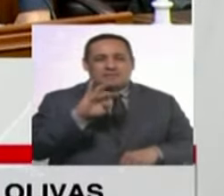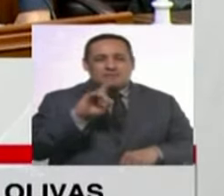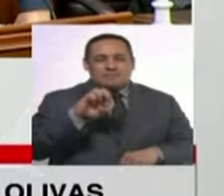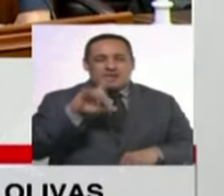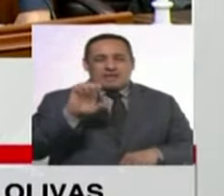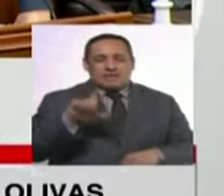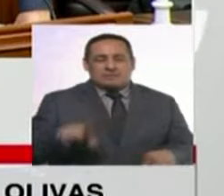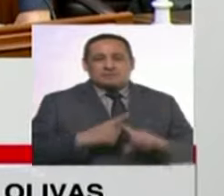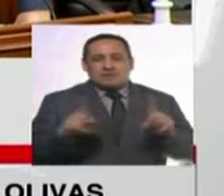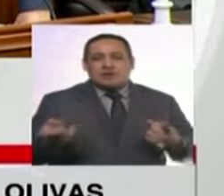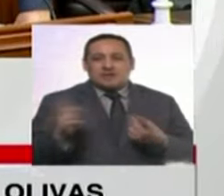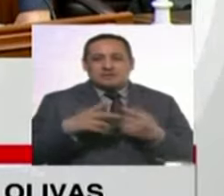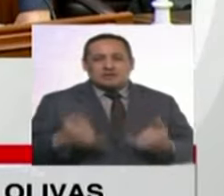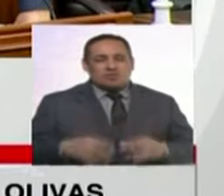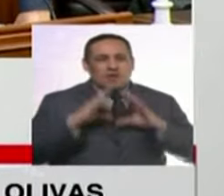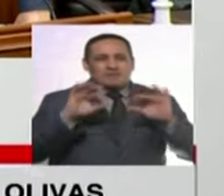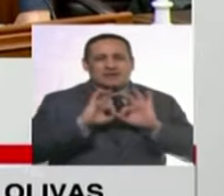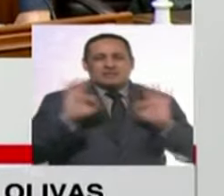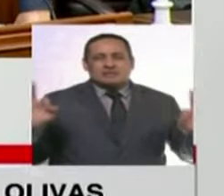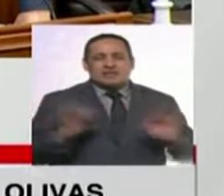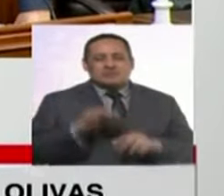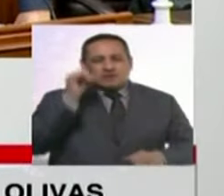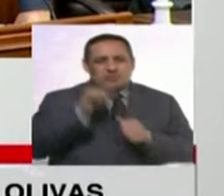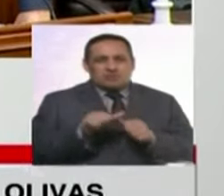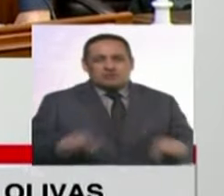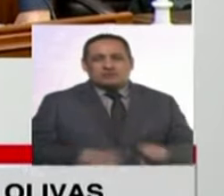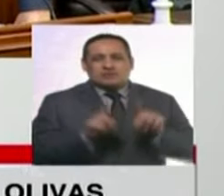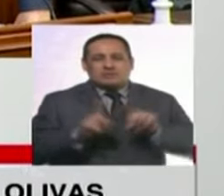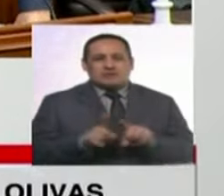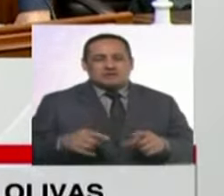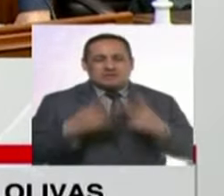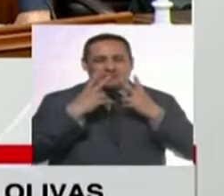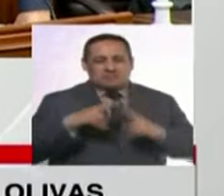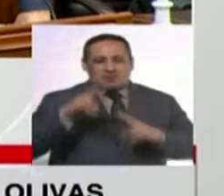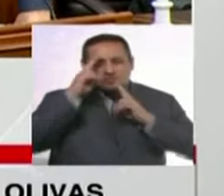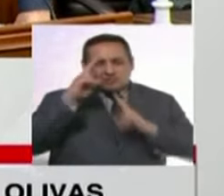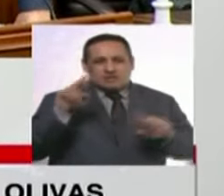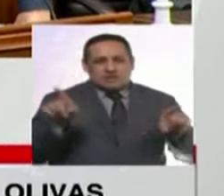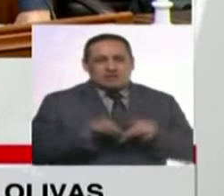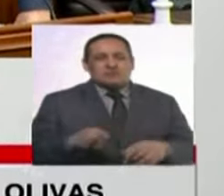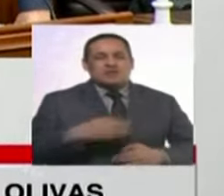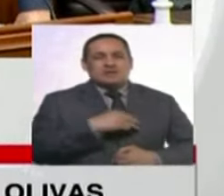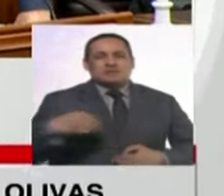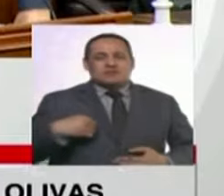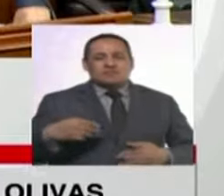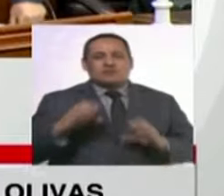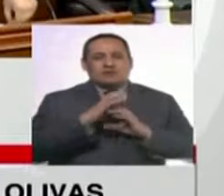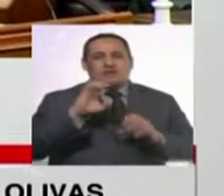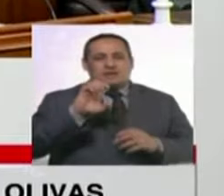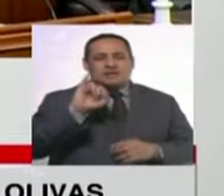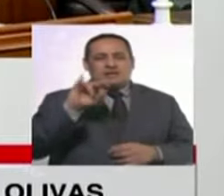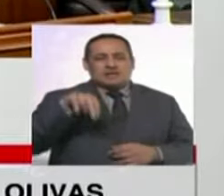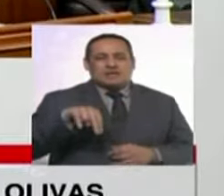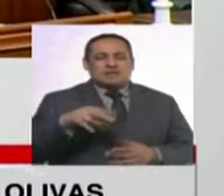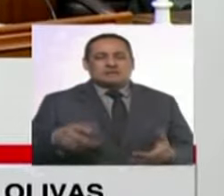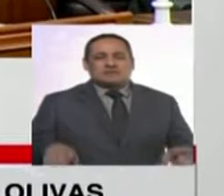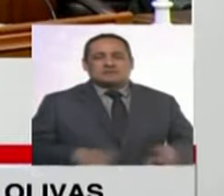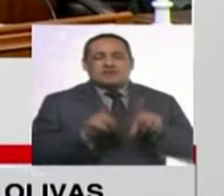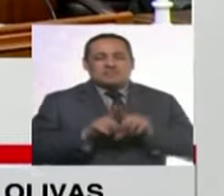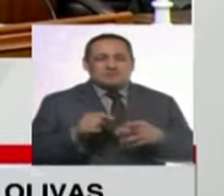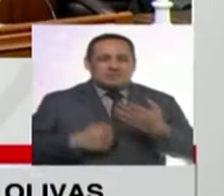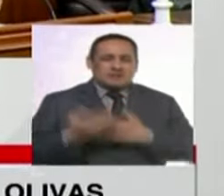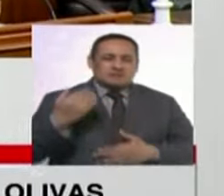y sin embargo no se habla ni siquiera de un homenaje a la sonorables miembros del jain